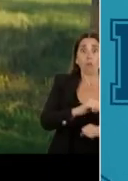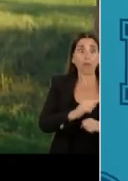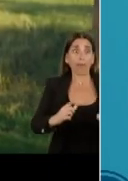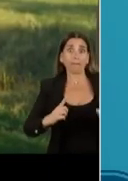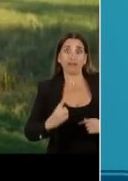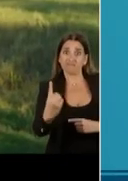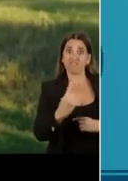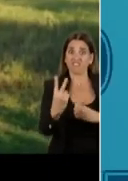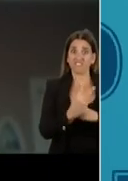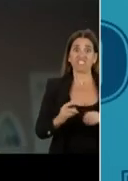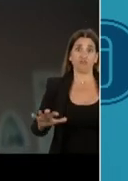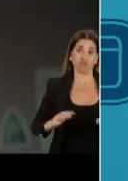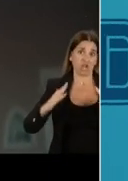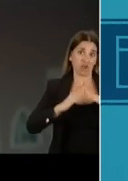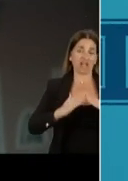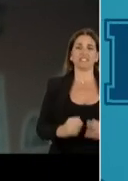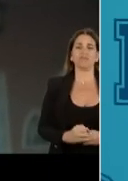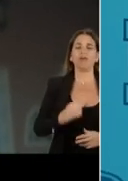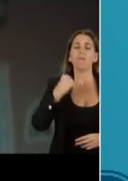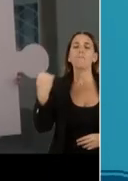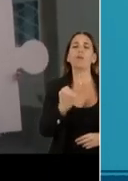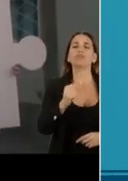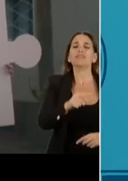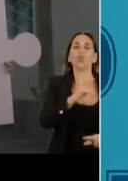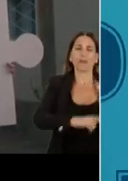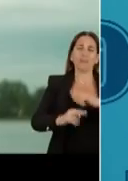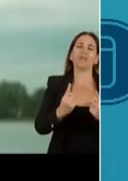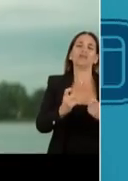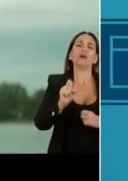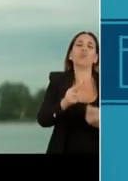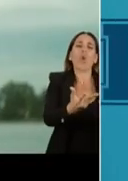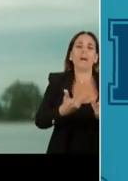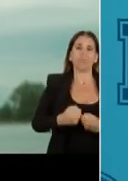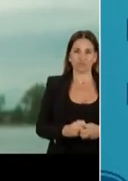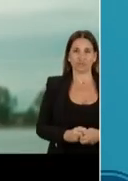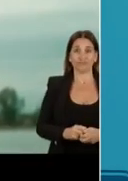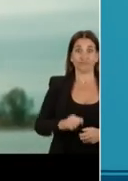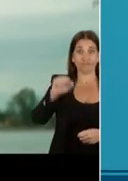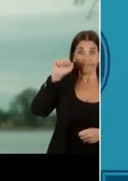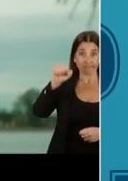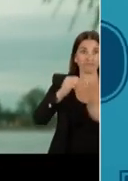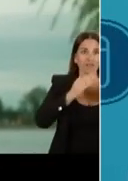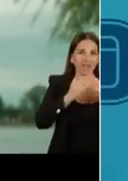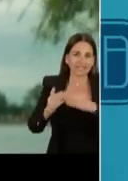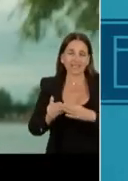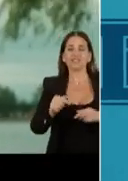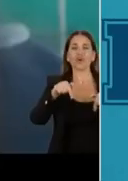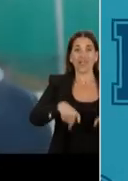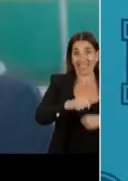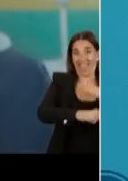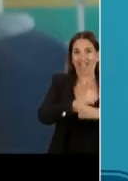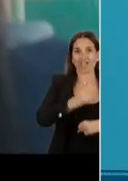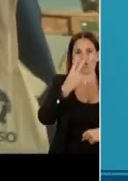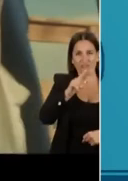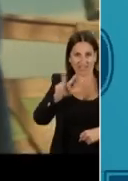25 minutos. O sea, por supuesto, hay mucho trabajo de los equipos y mucho mérito de ellos, pero estaban las bases también sentadas del país y el trabajo